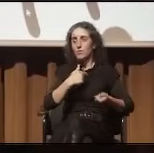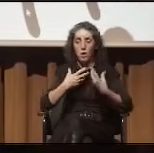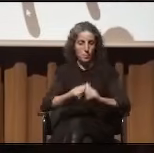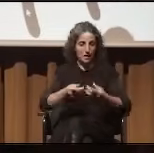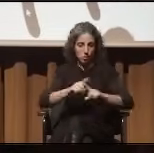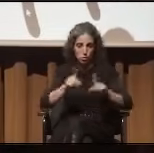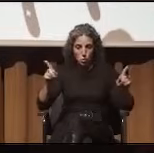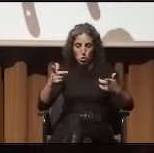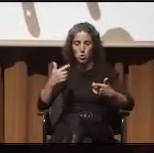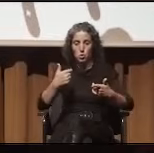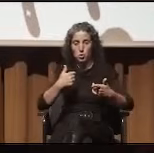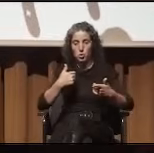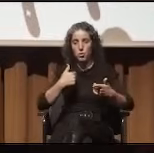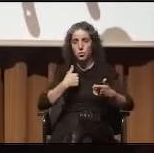leo,